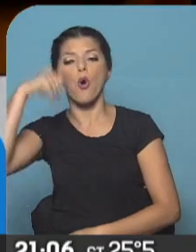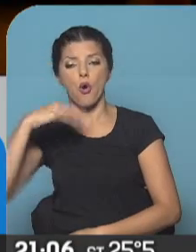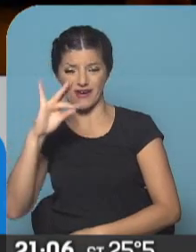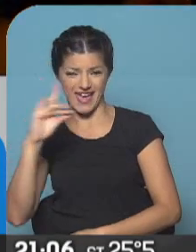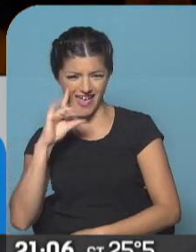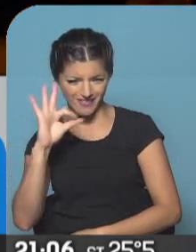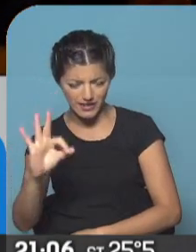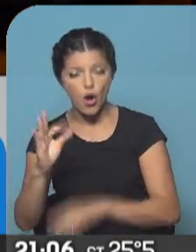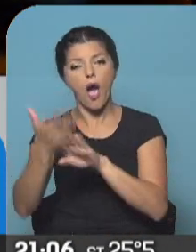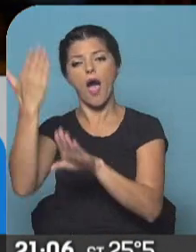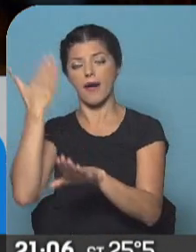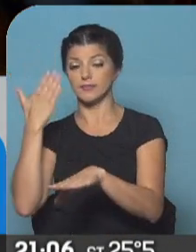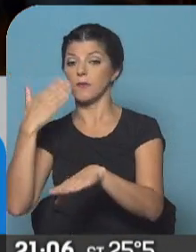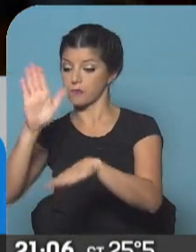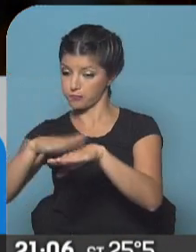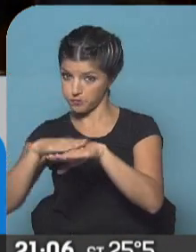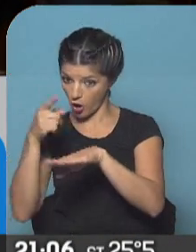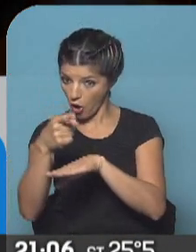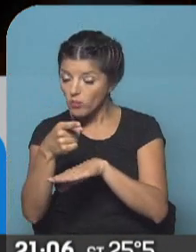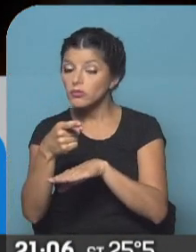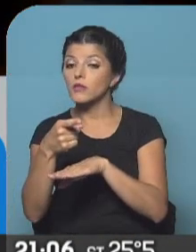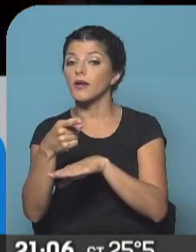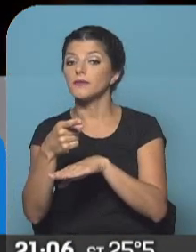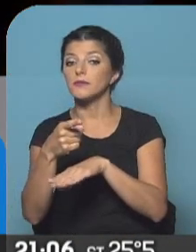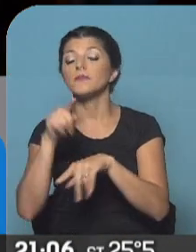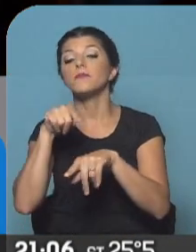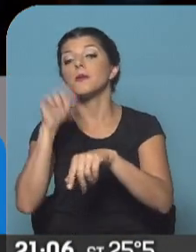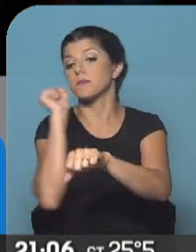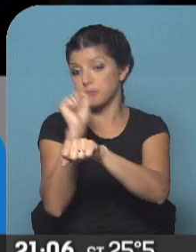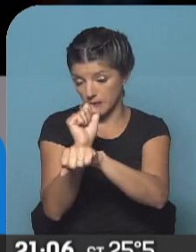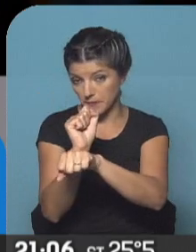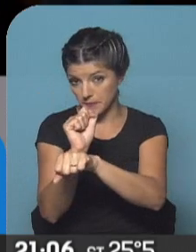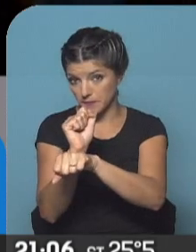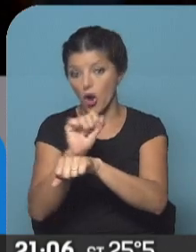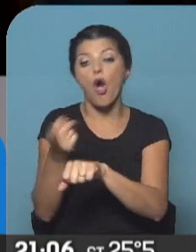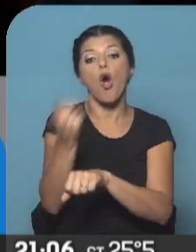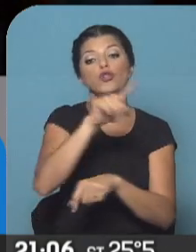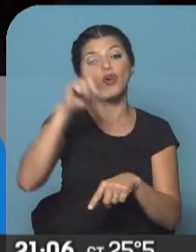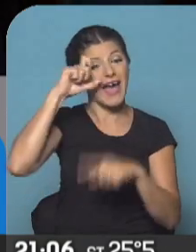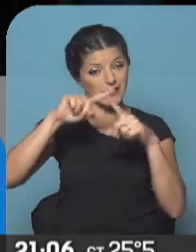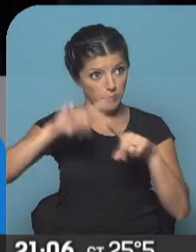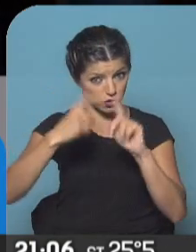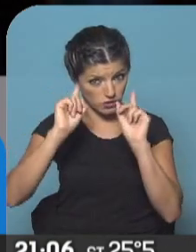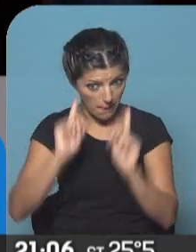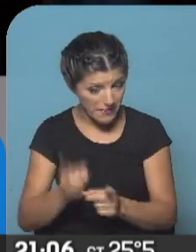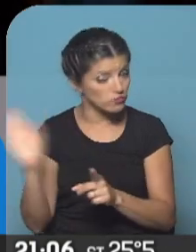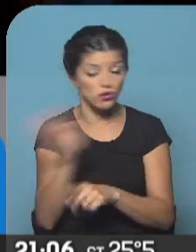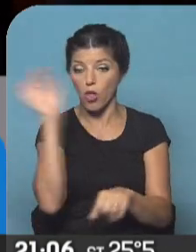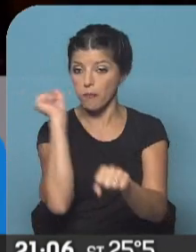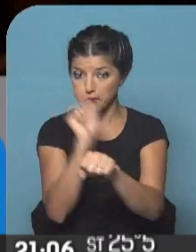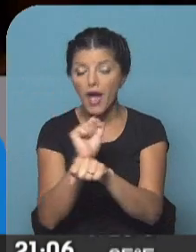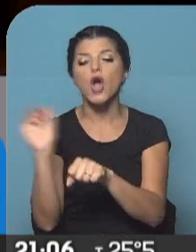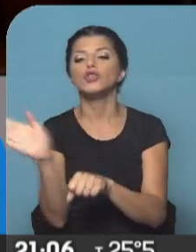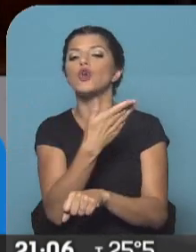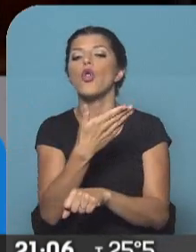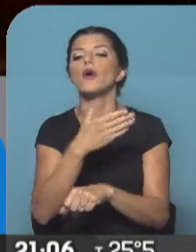había procesado a la exmandataria con prisión preventiva y a otros exfuncionarios del gobierno anterior por considerar que cometieron el